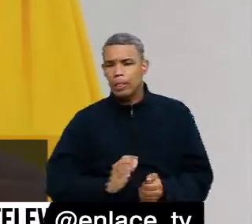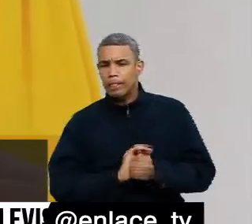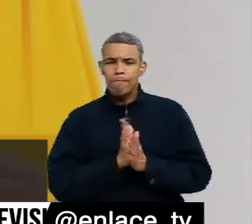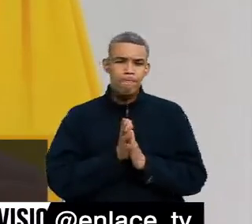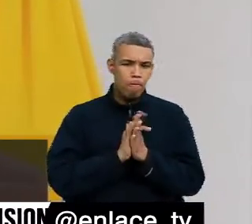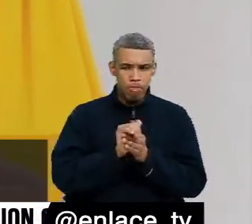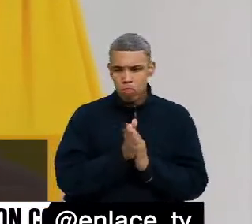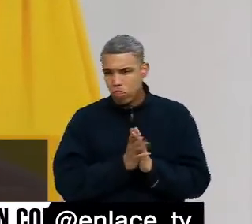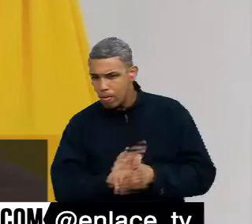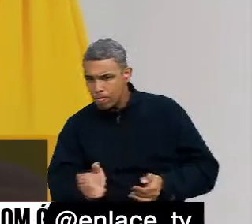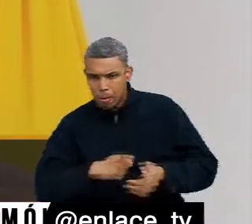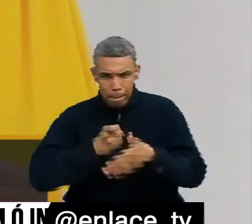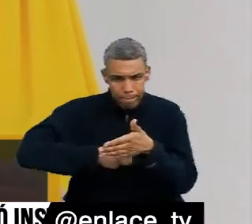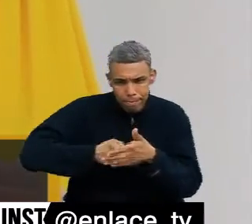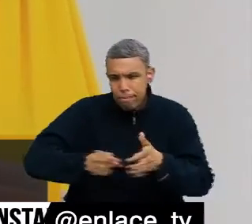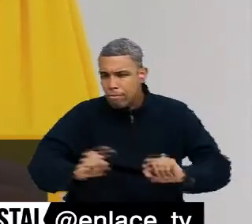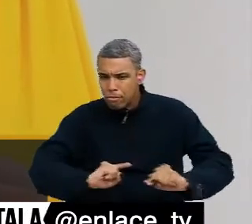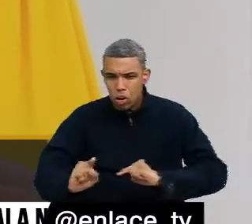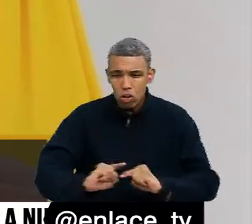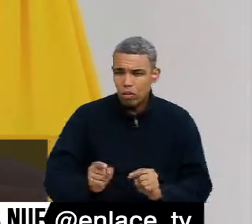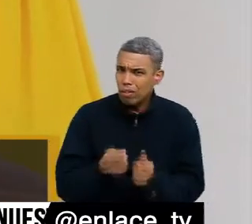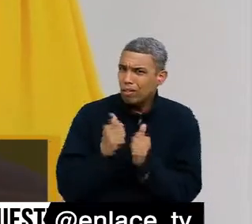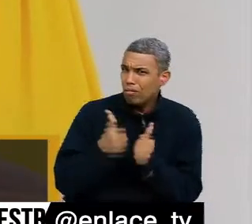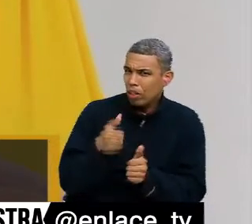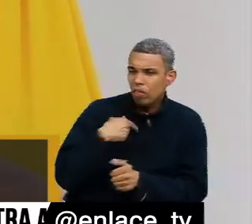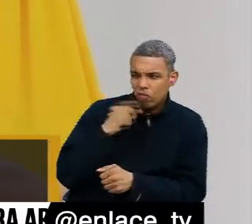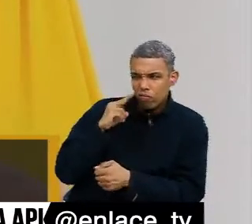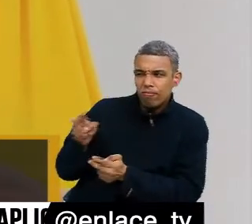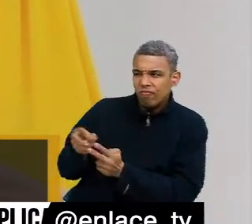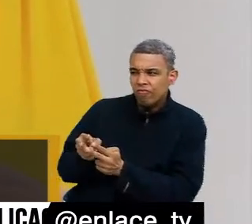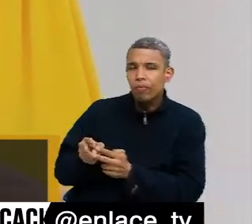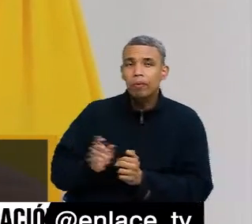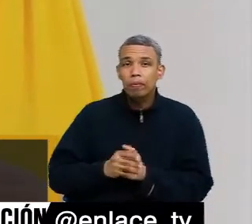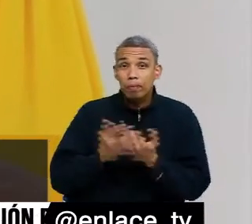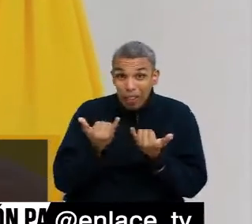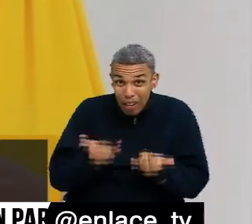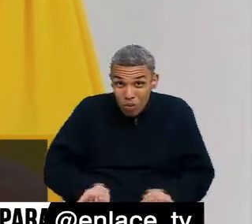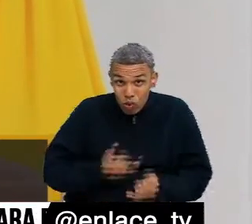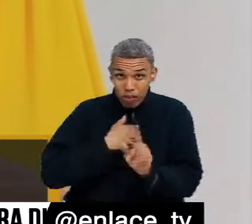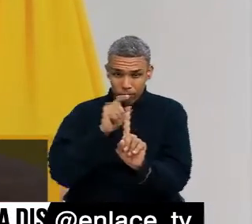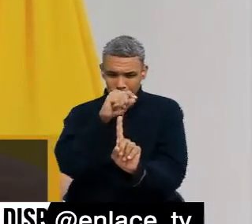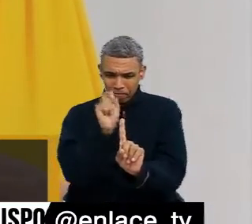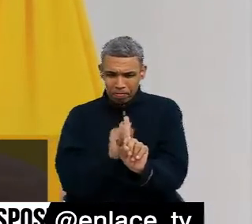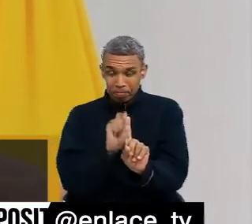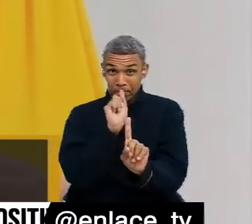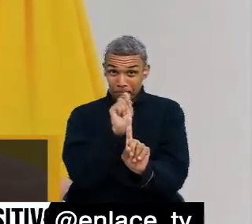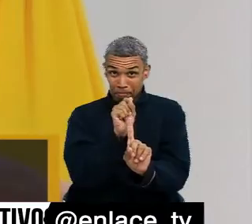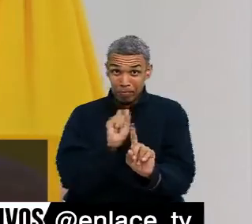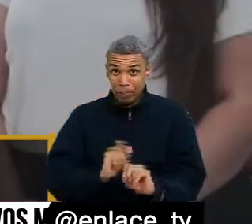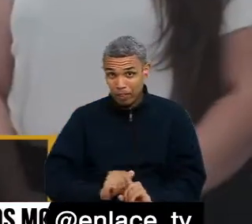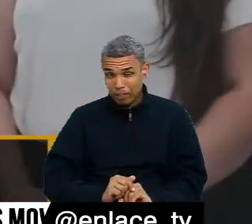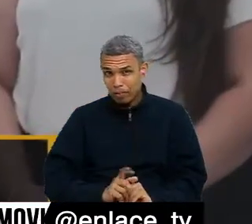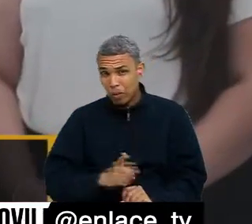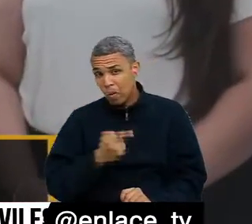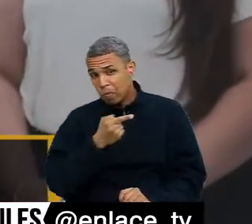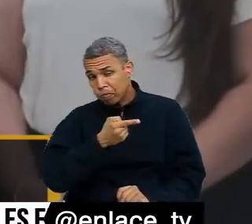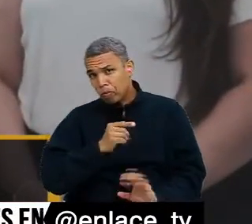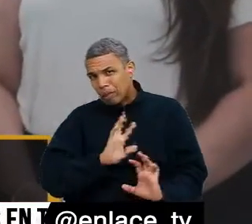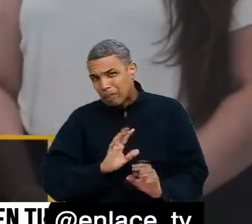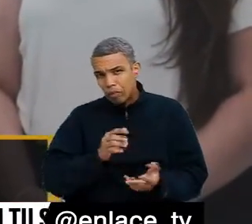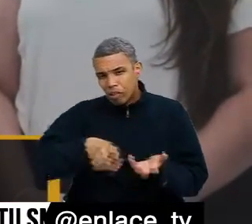La S viene pasando por una reorganización. Hay muchas cosas por mejorar. Ernesto